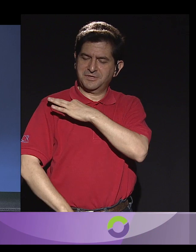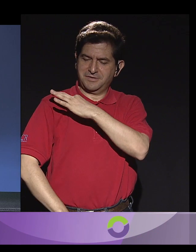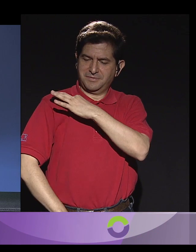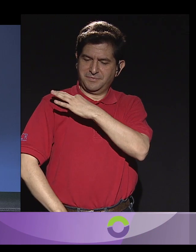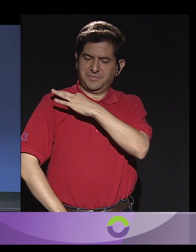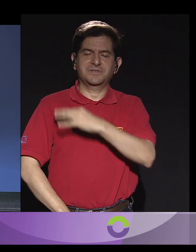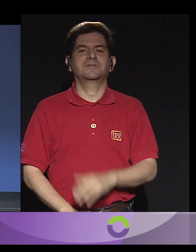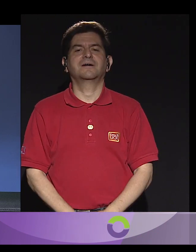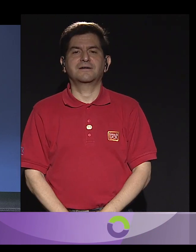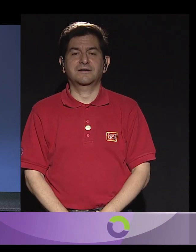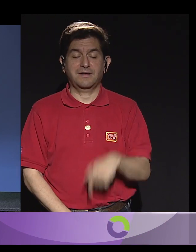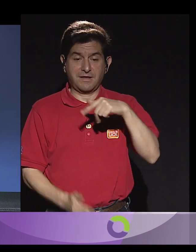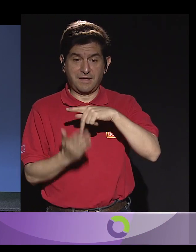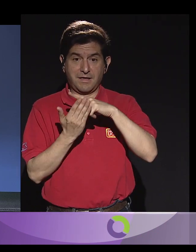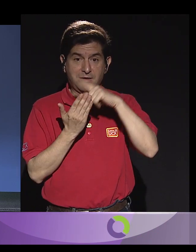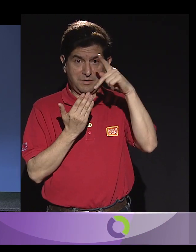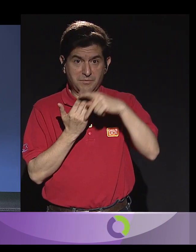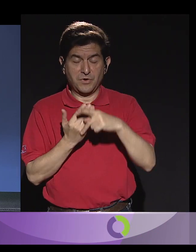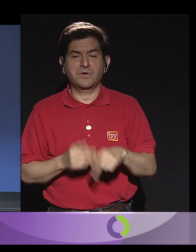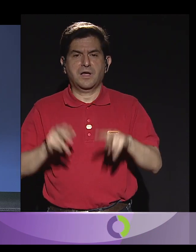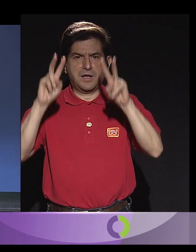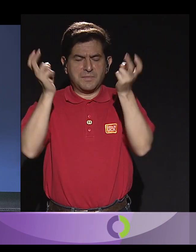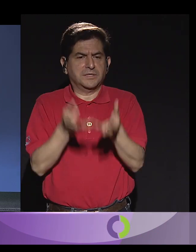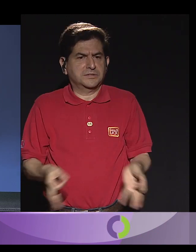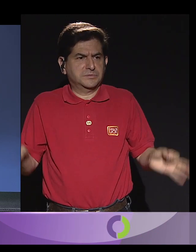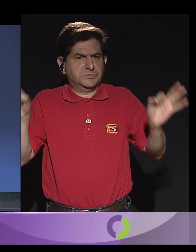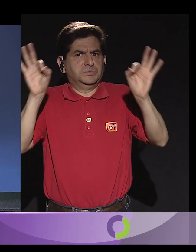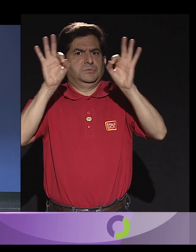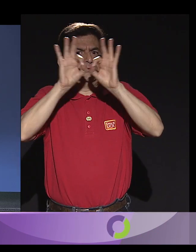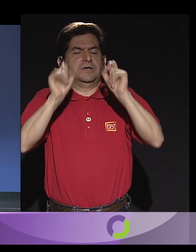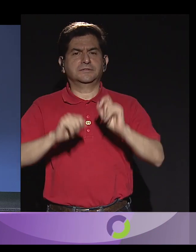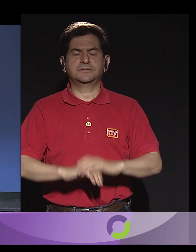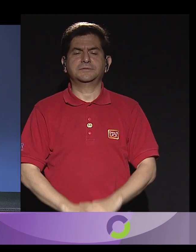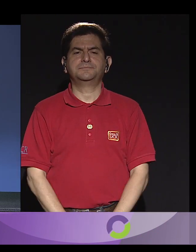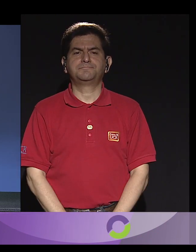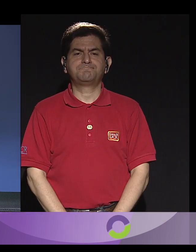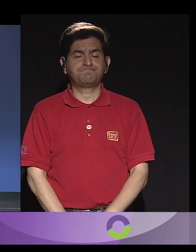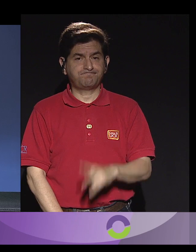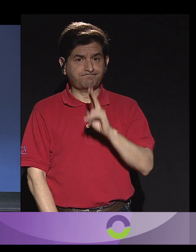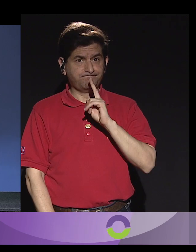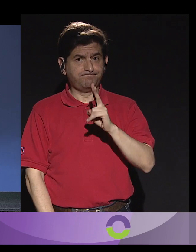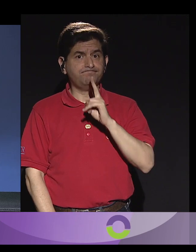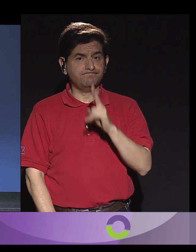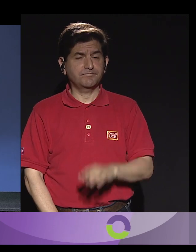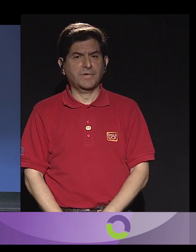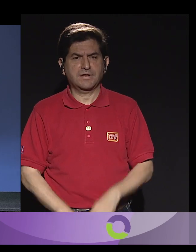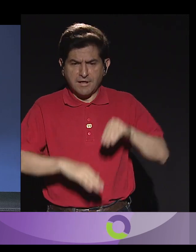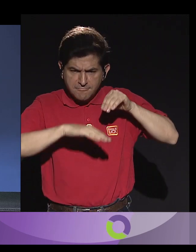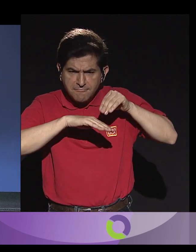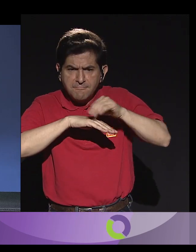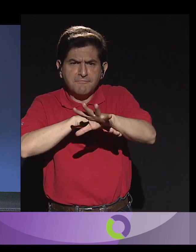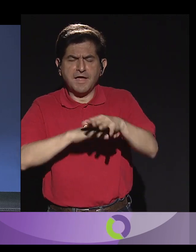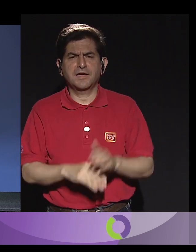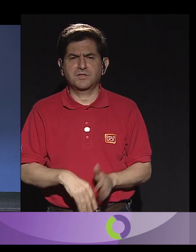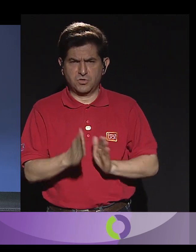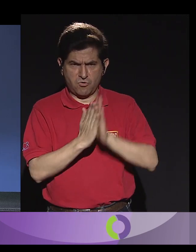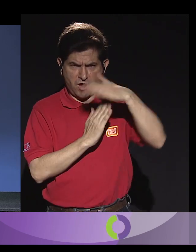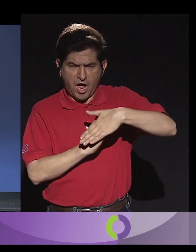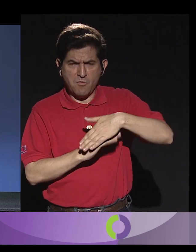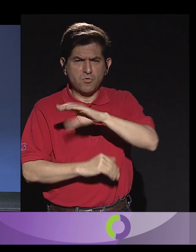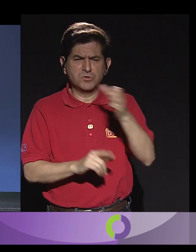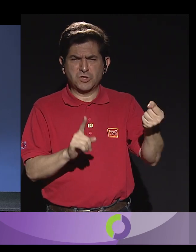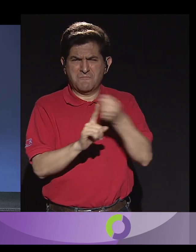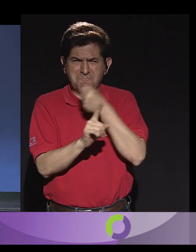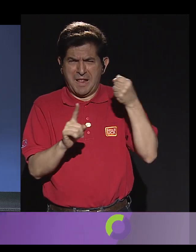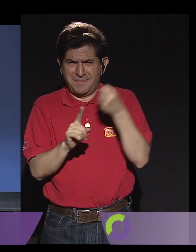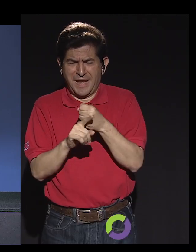la invitación a este tema de tanta trascendencia, porque en realidad las consecuencias por el abuso y